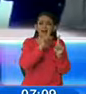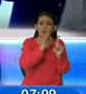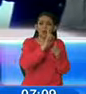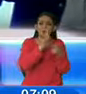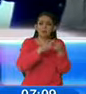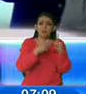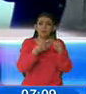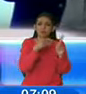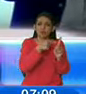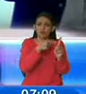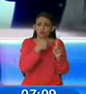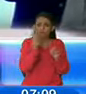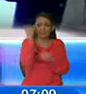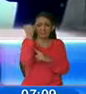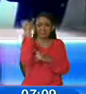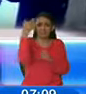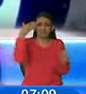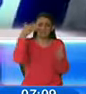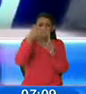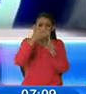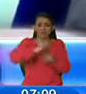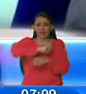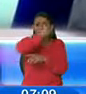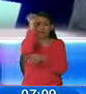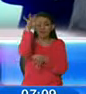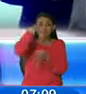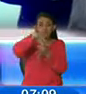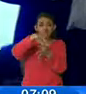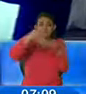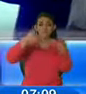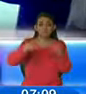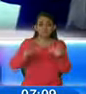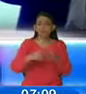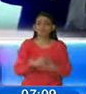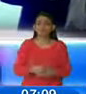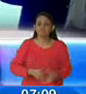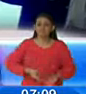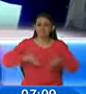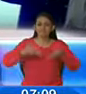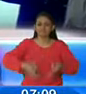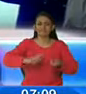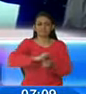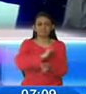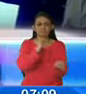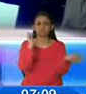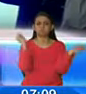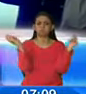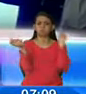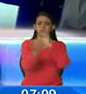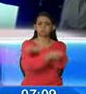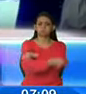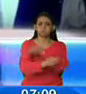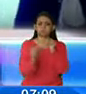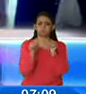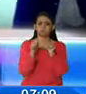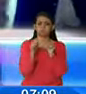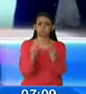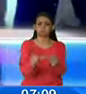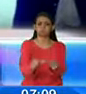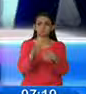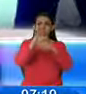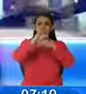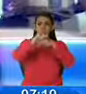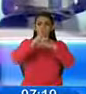tiene por objetivo no solo ganar elecciones, sino asegurar el cambio con estabilidad en el